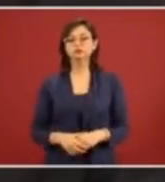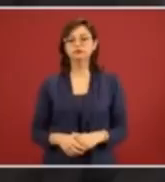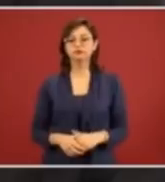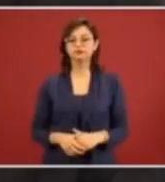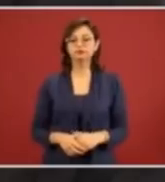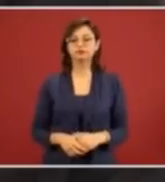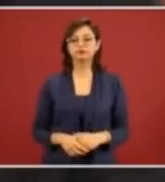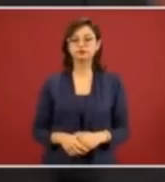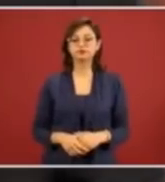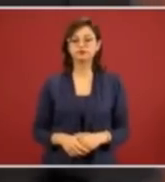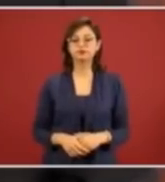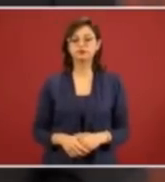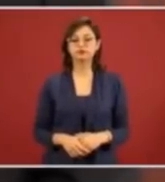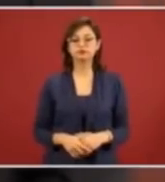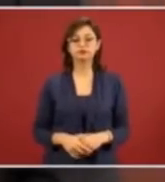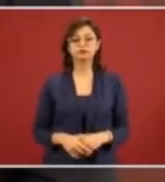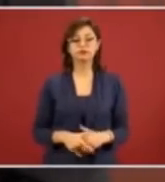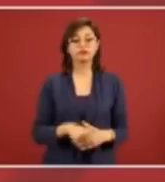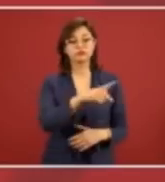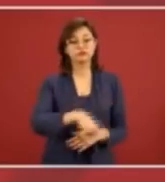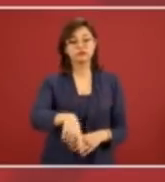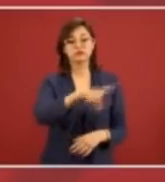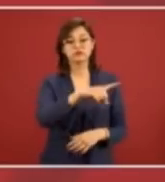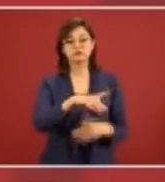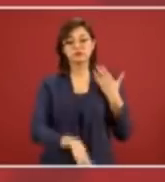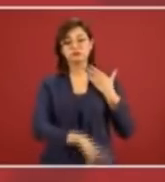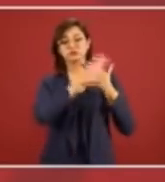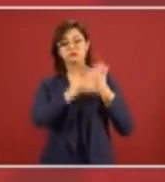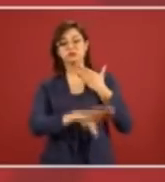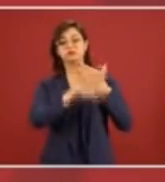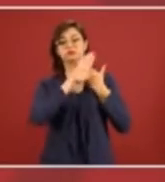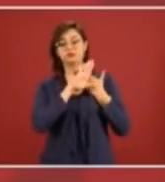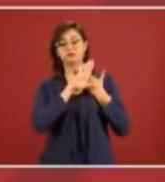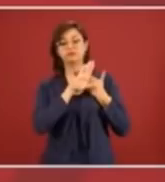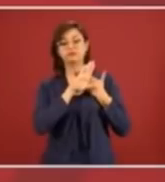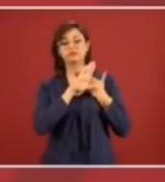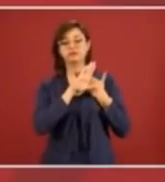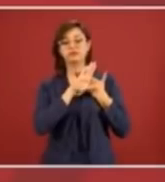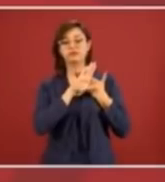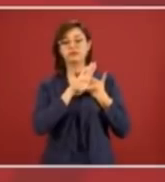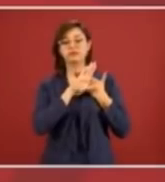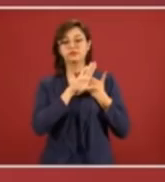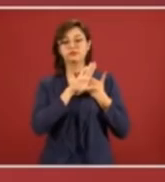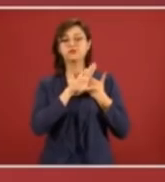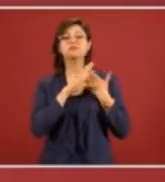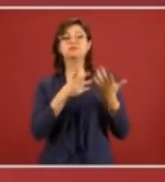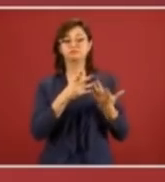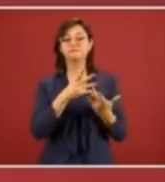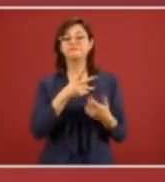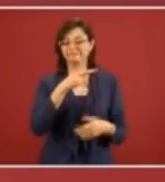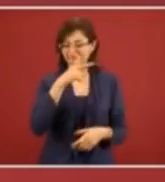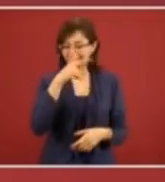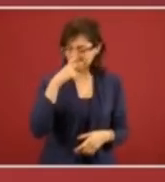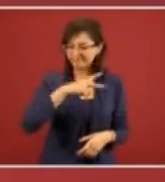los reaccionarios, que también decía, son mexicanos.